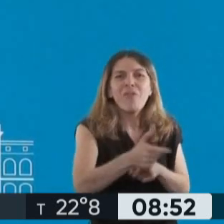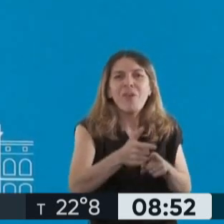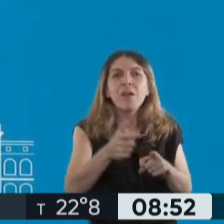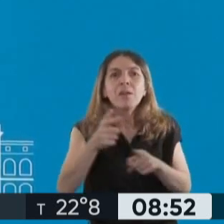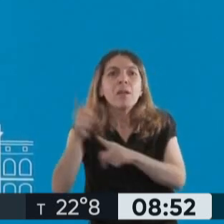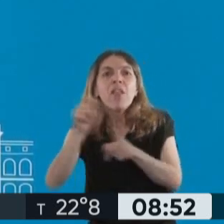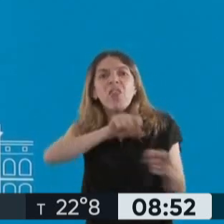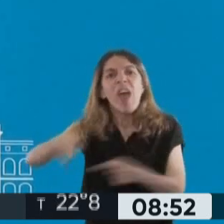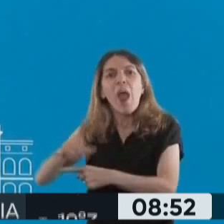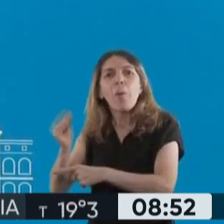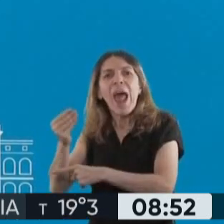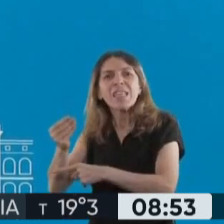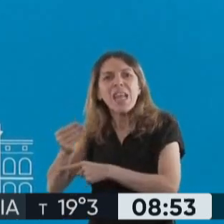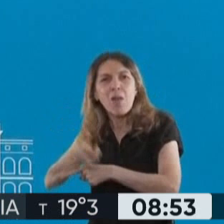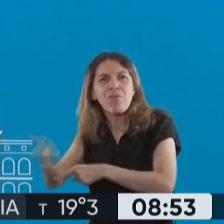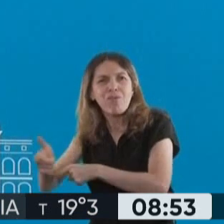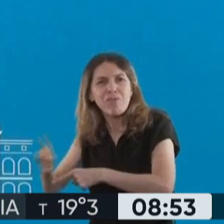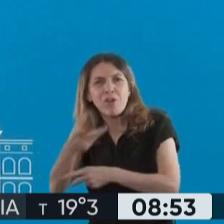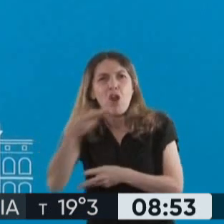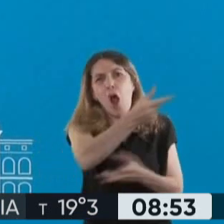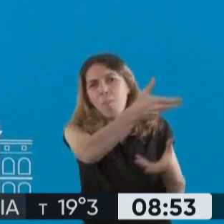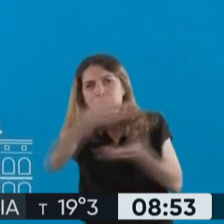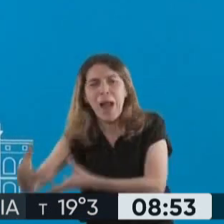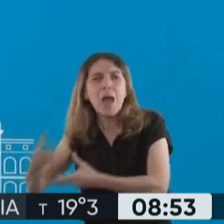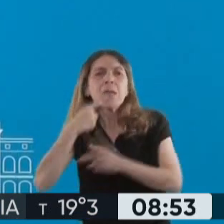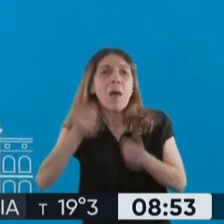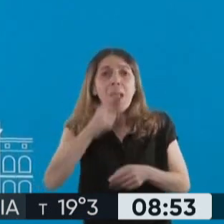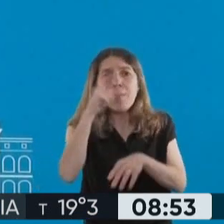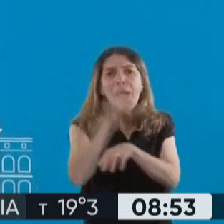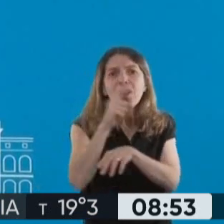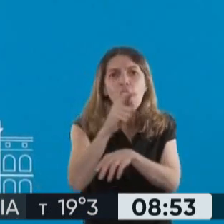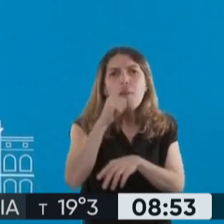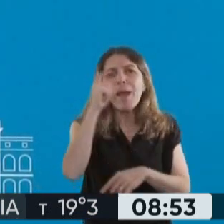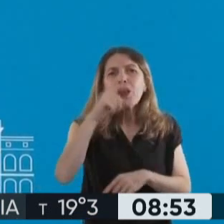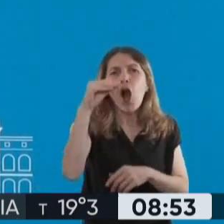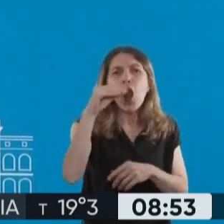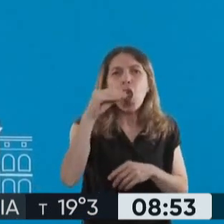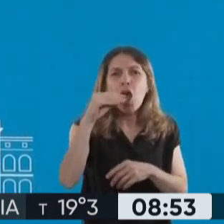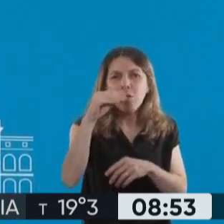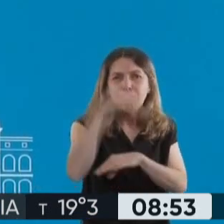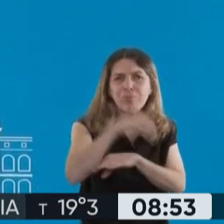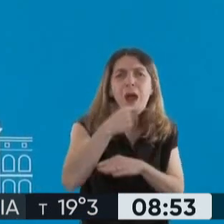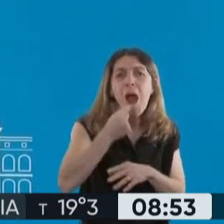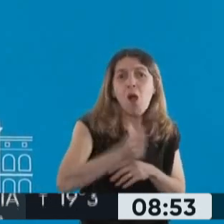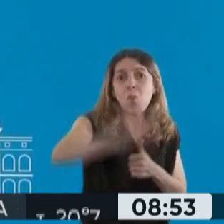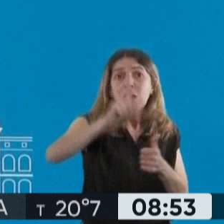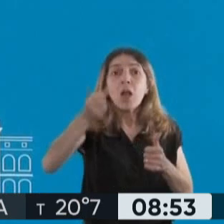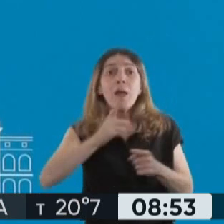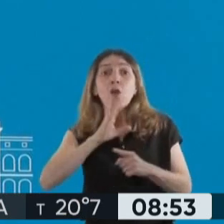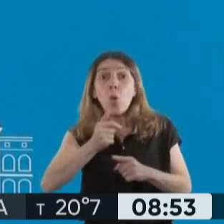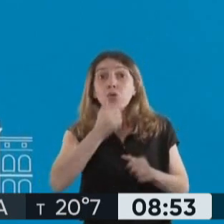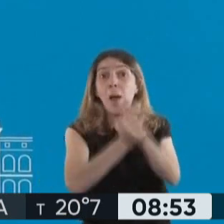esto también descompensa los precios, más el aumento del precio del petróleo y el aumento del precio del gas, no solo porque Rusia es un gran productor, sino